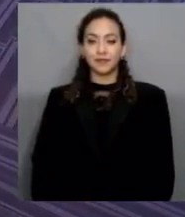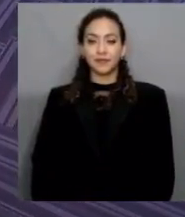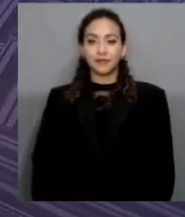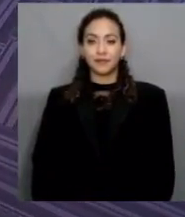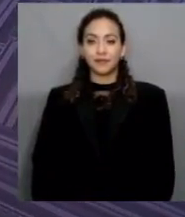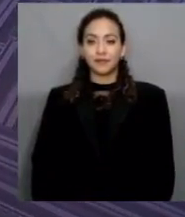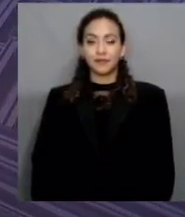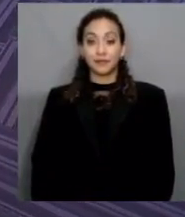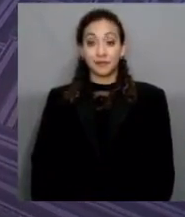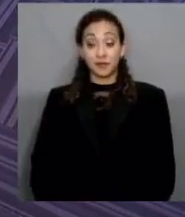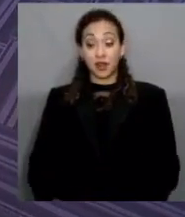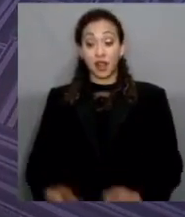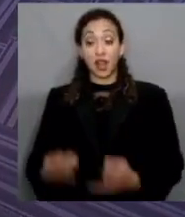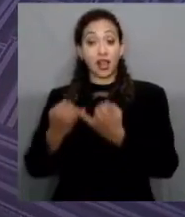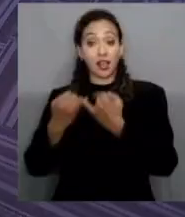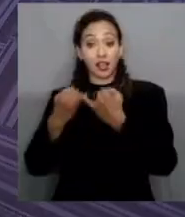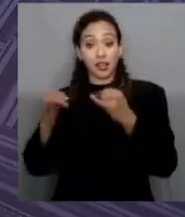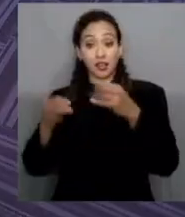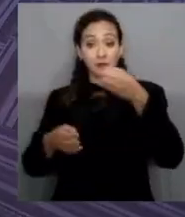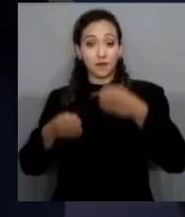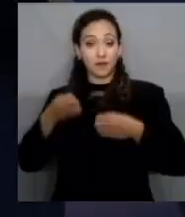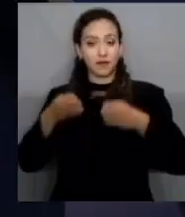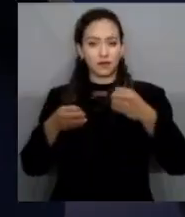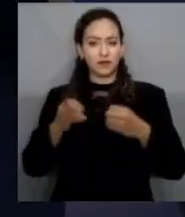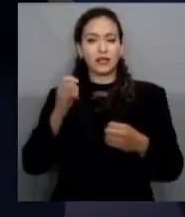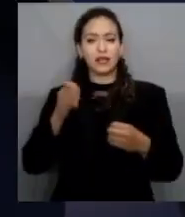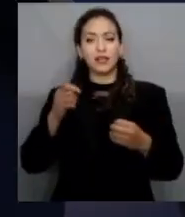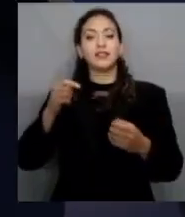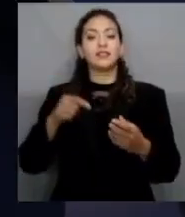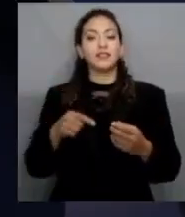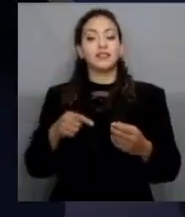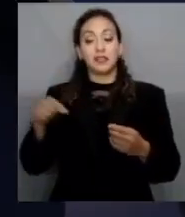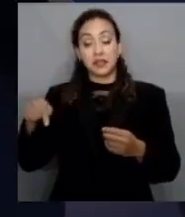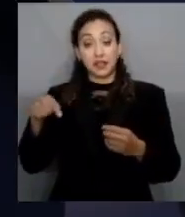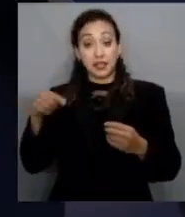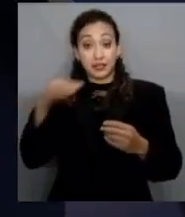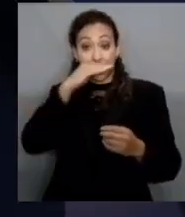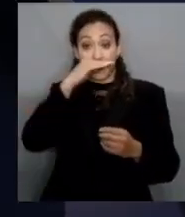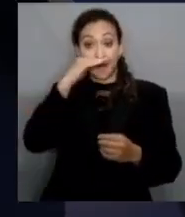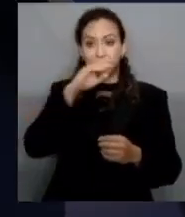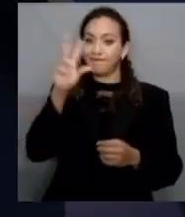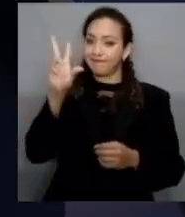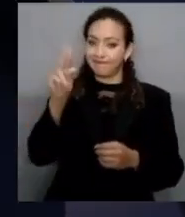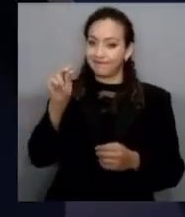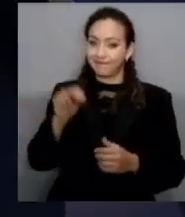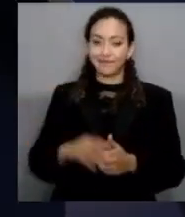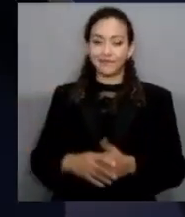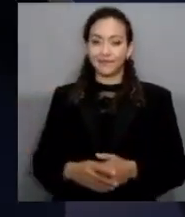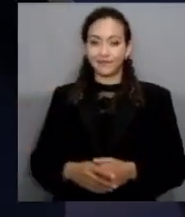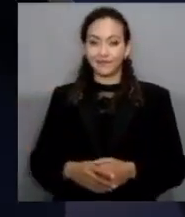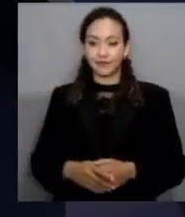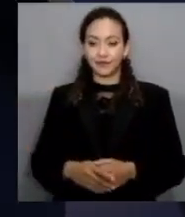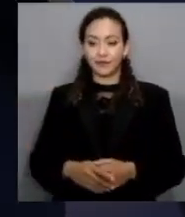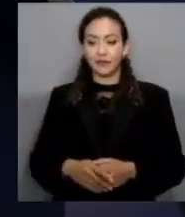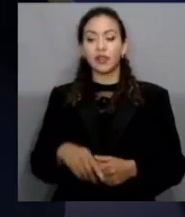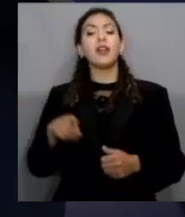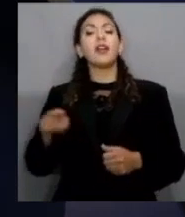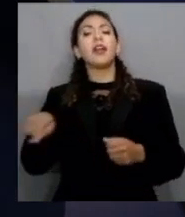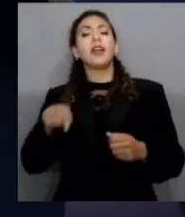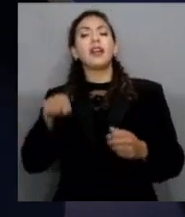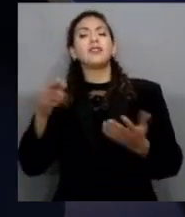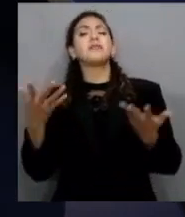La independencia judicial no es fortuita ni gratuita. Su inclusión en